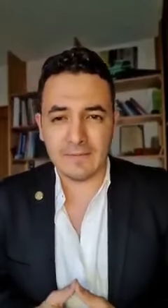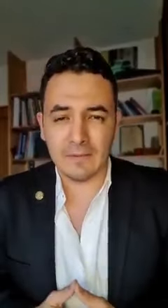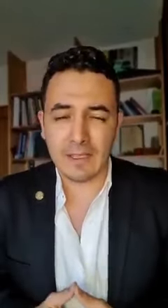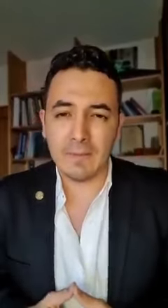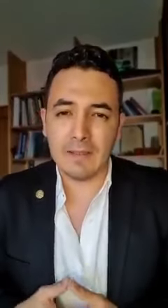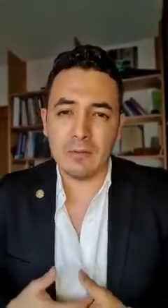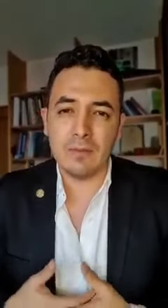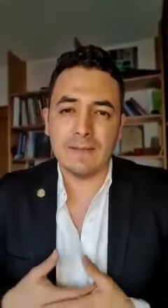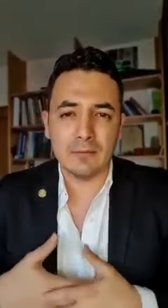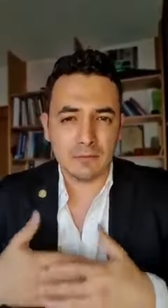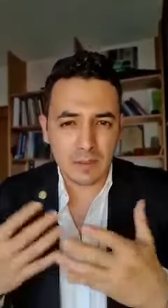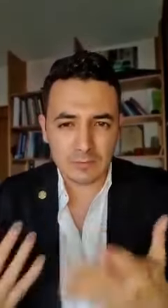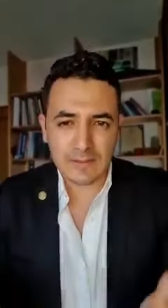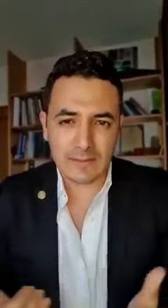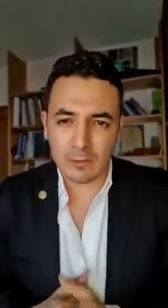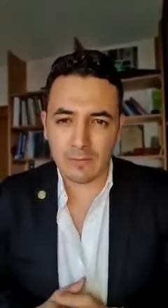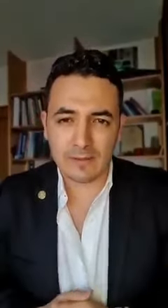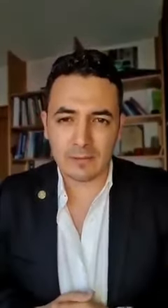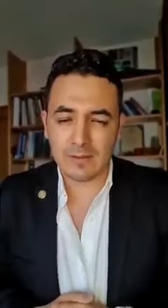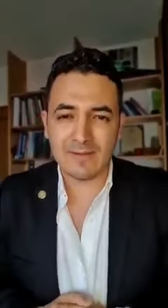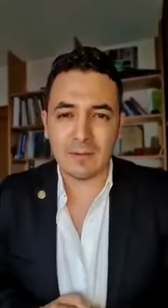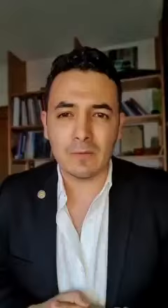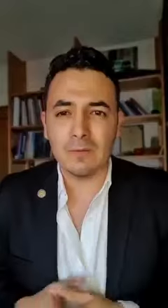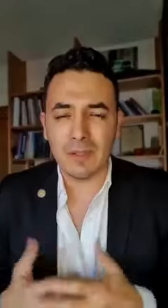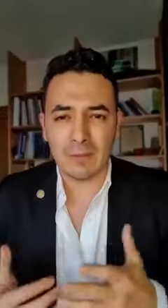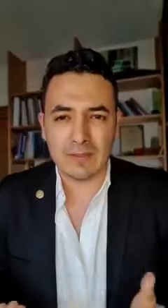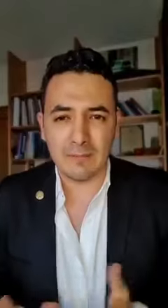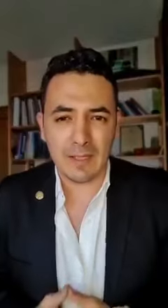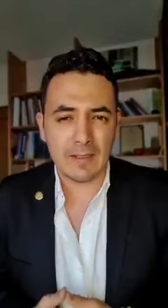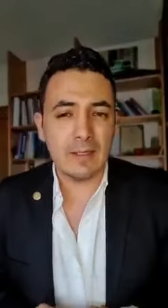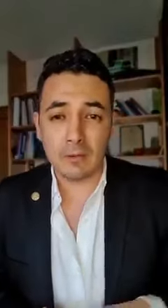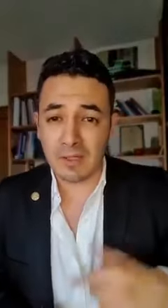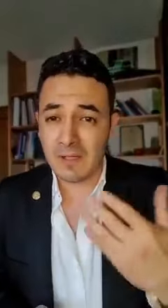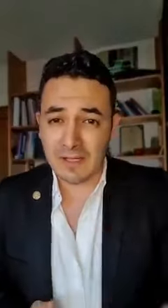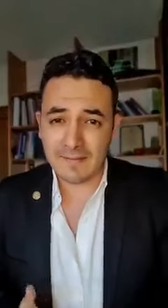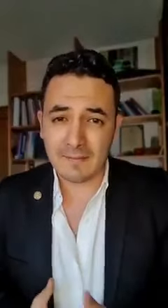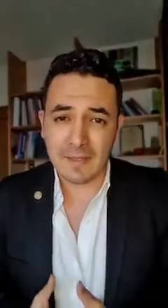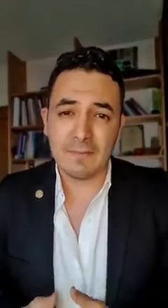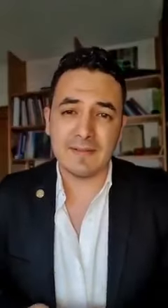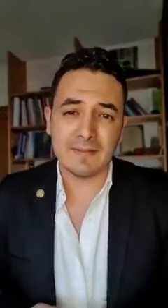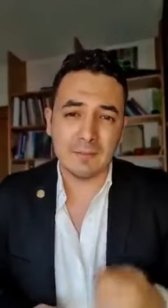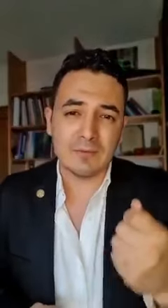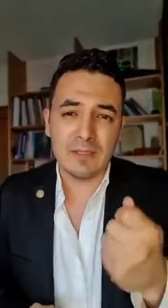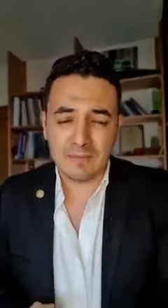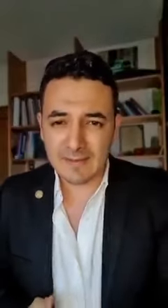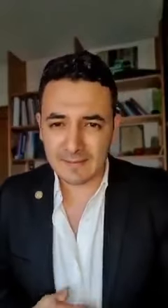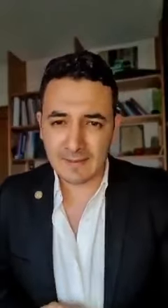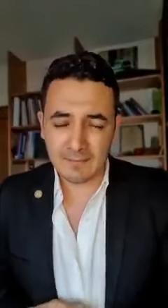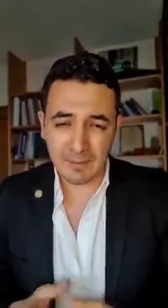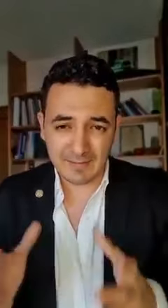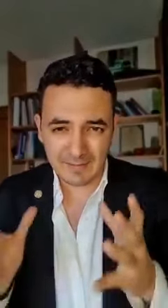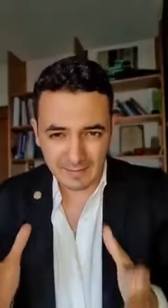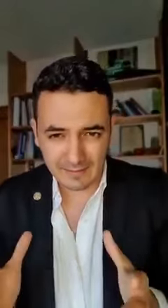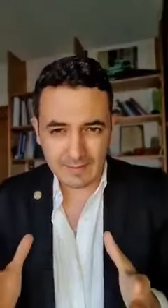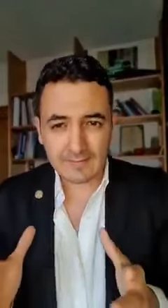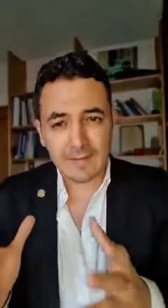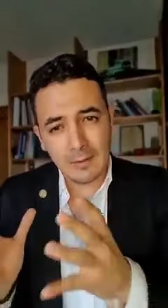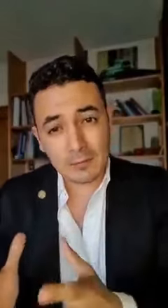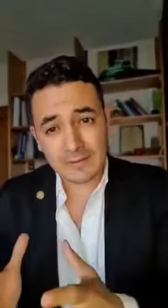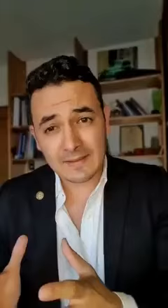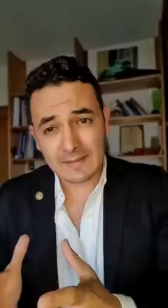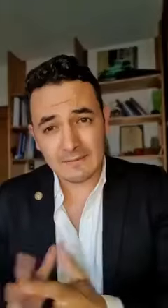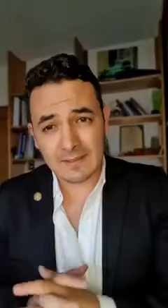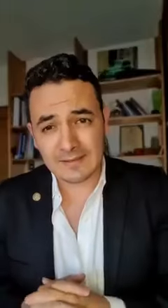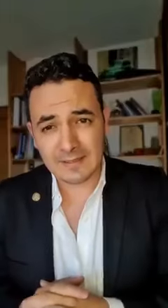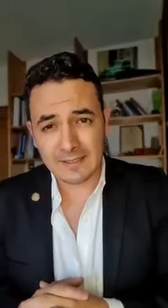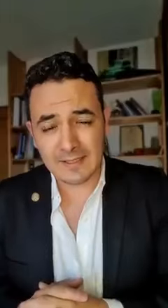hipotecario nacional para convertirlo en un auténtico banco de desarrollo para Guatemala, con la bancada Semilla presentamos una enmienda para sacar de la